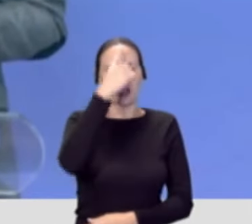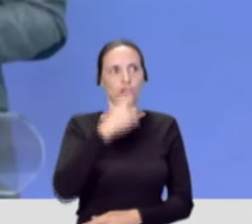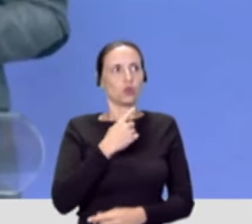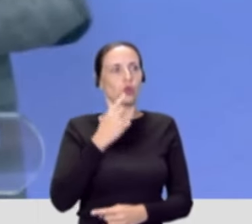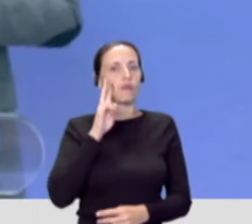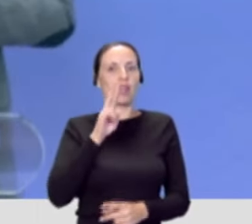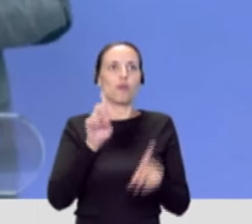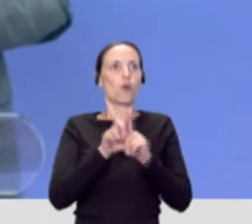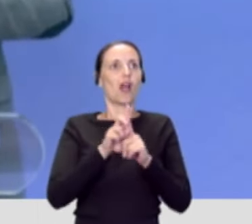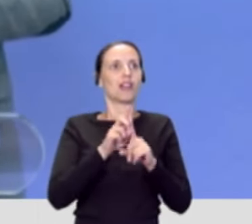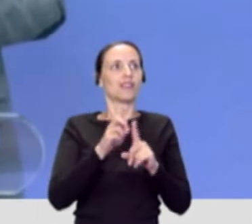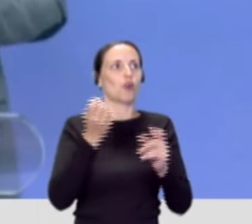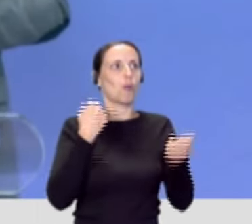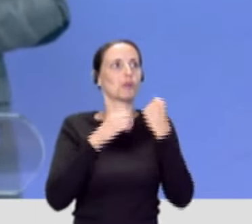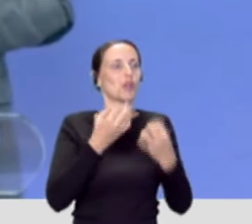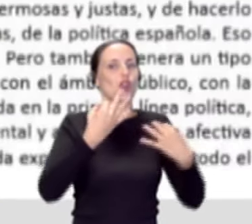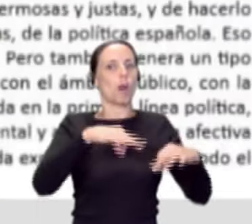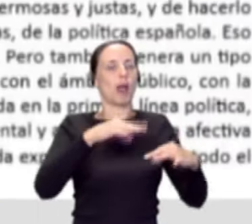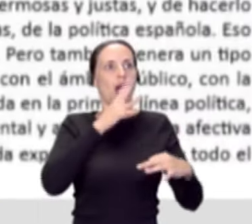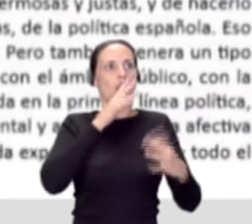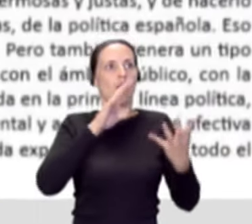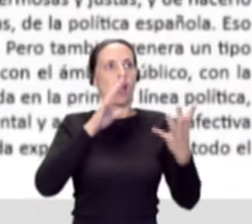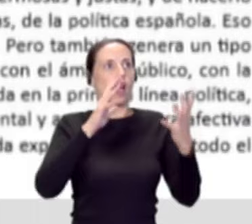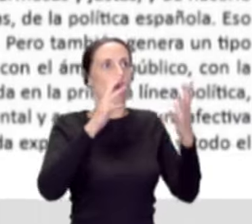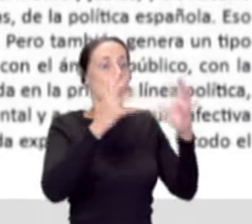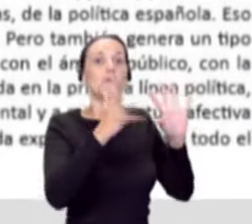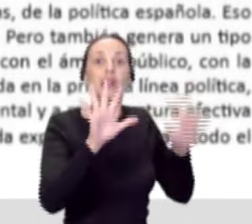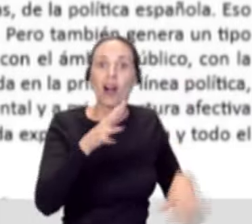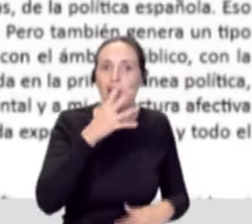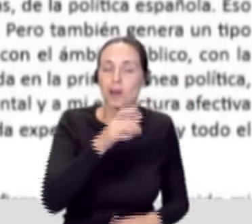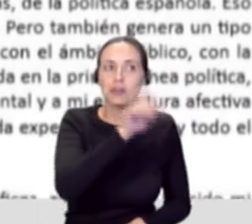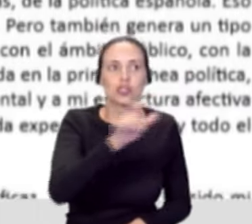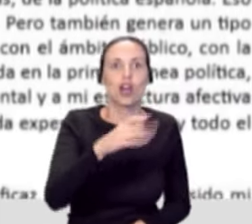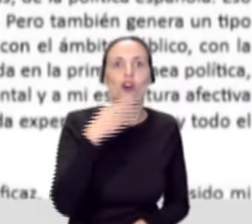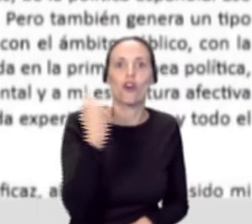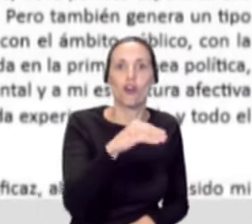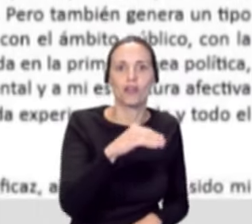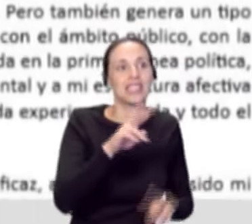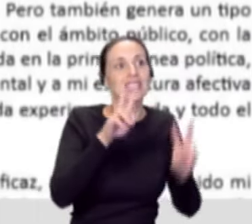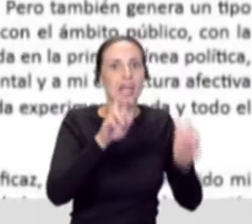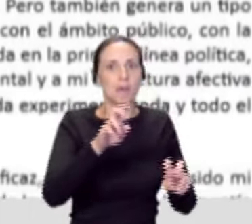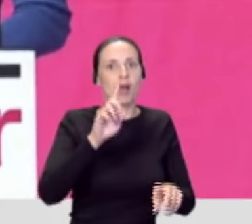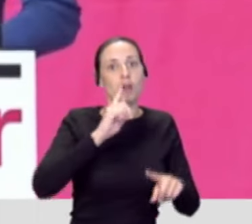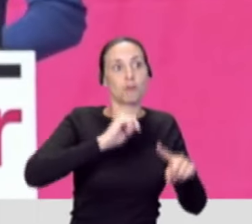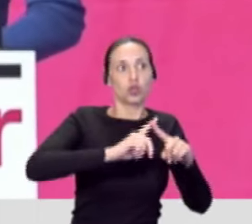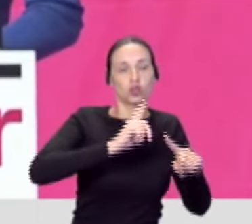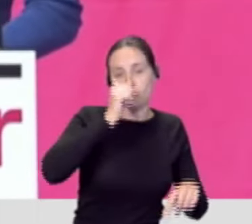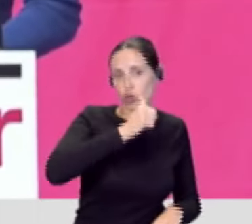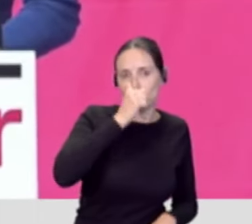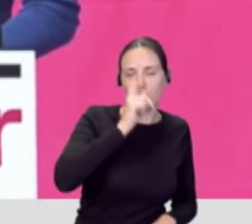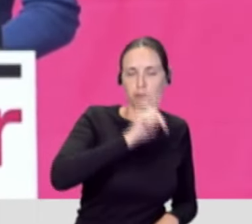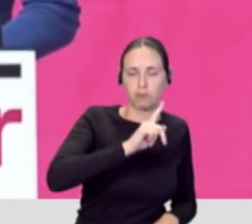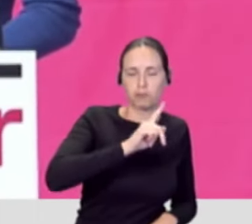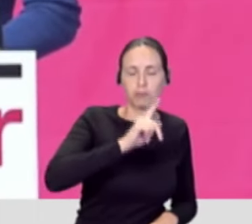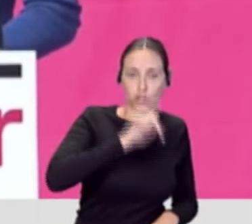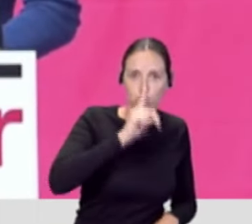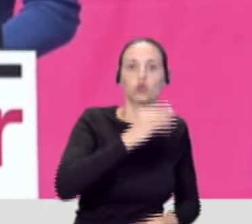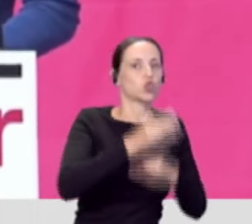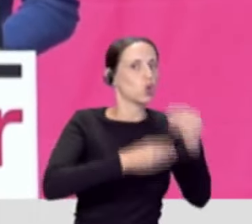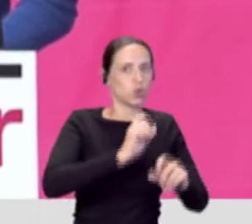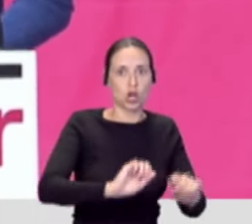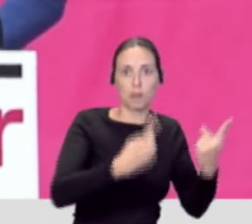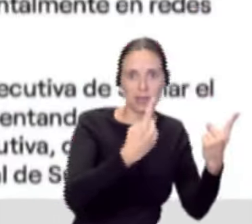está creciendo una juventud que es de la máxima consumidora de prostitución. Es decir, las actitudes, y además hay una diferencia abismal entre chicos y chicas. Verdad,